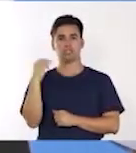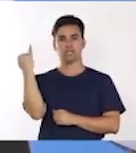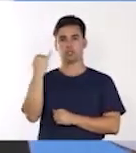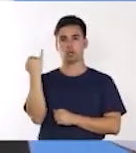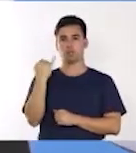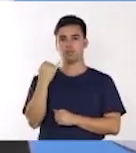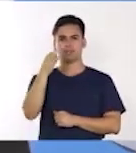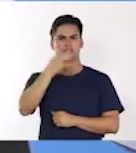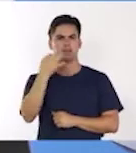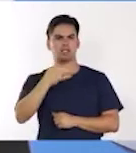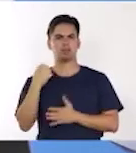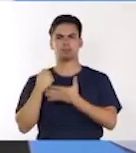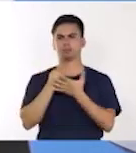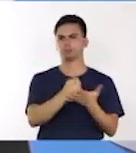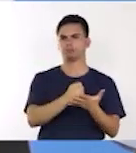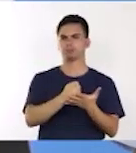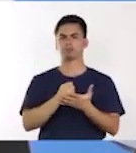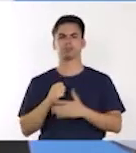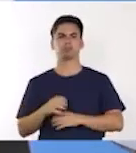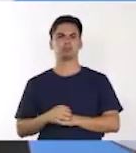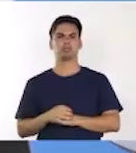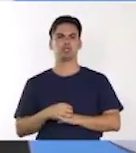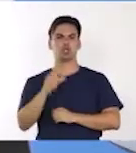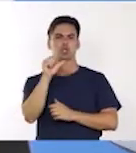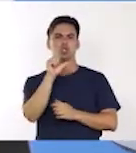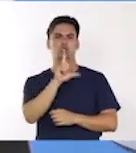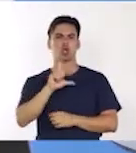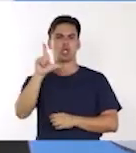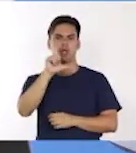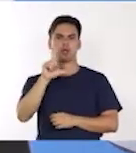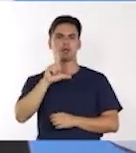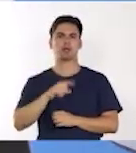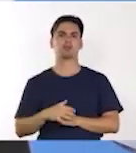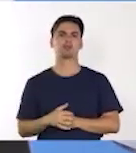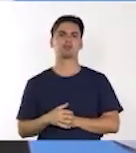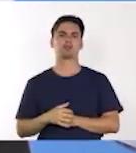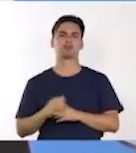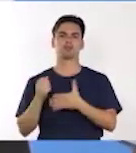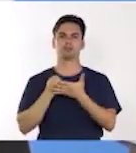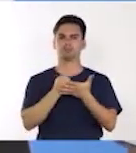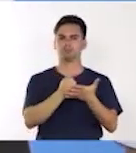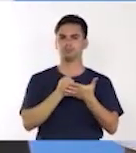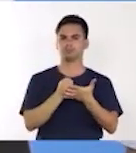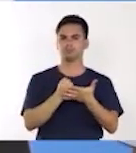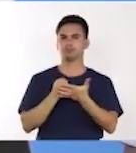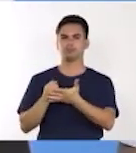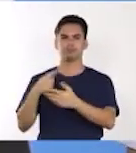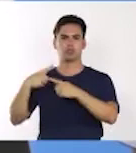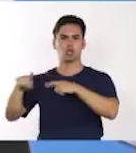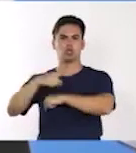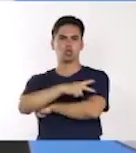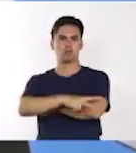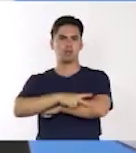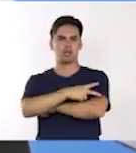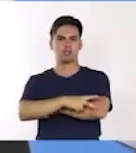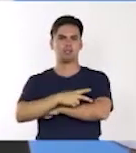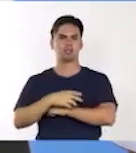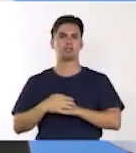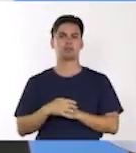la solidaridad, el internacionalismo, y que en estos contextos actuales,